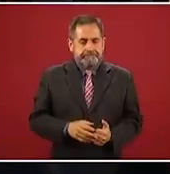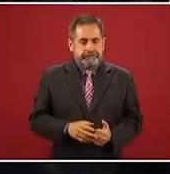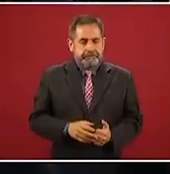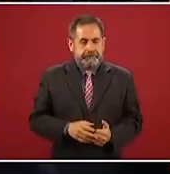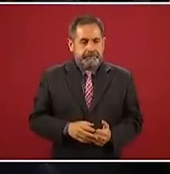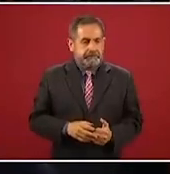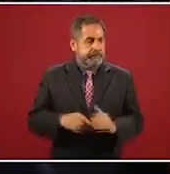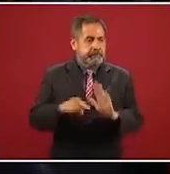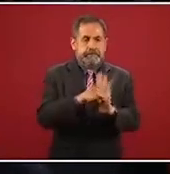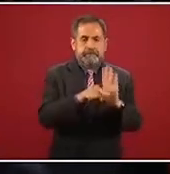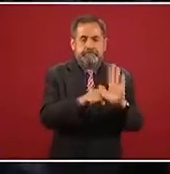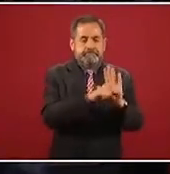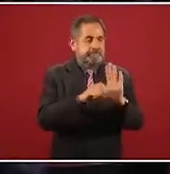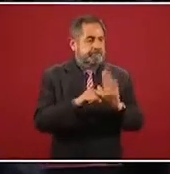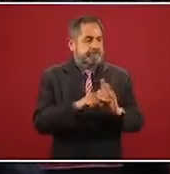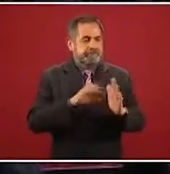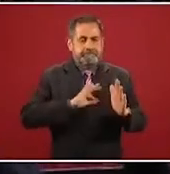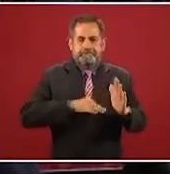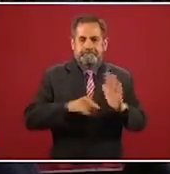nocivos.